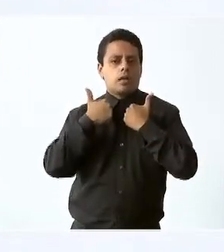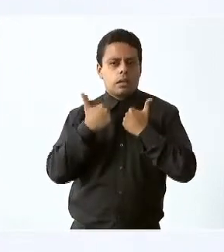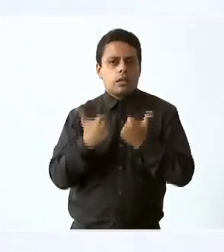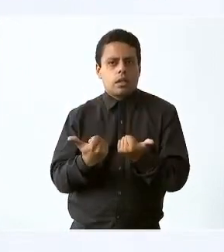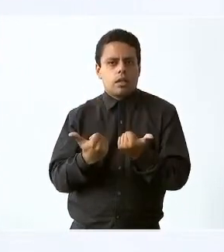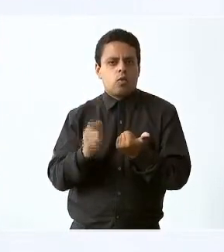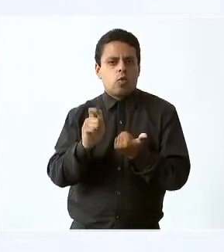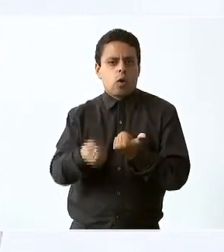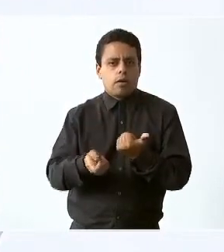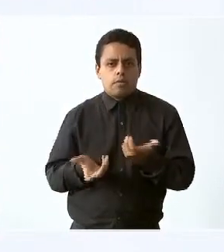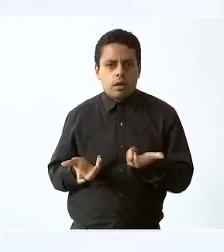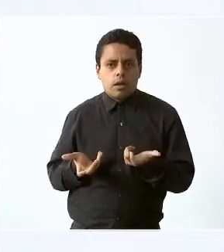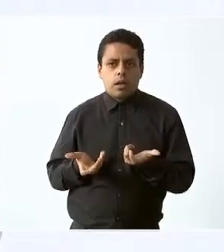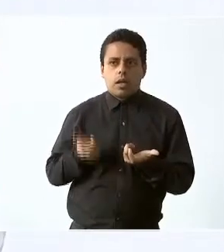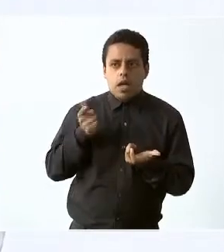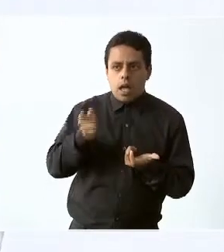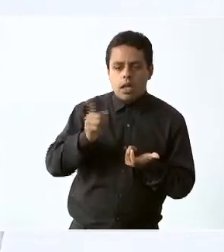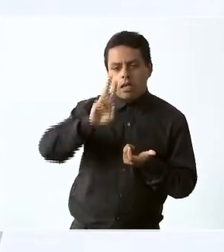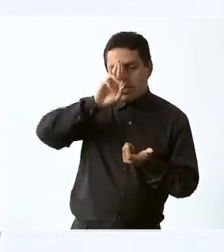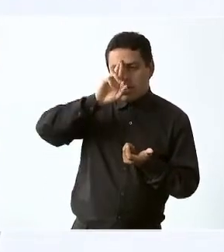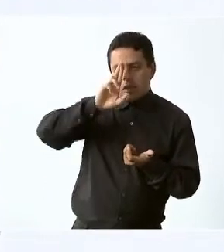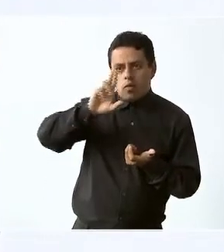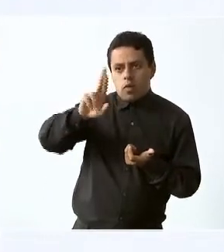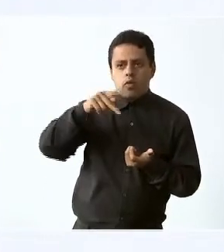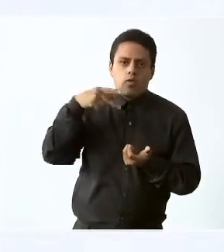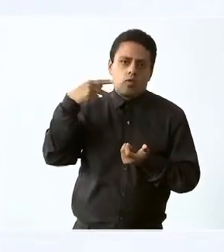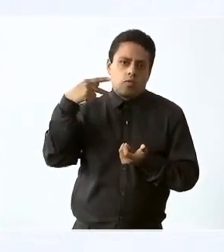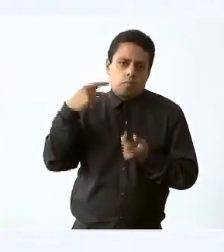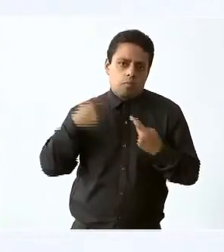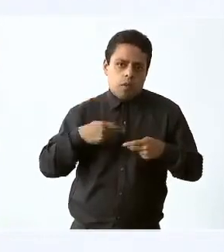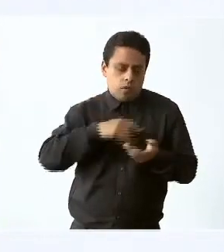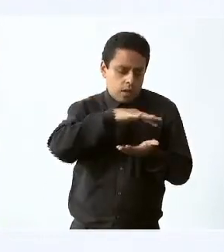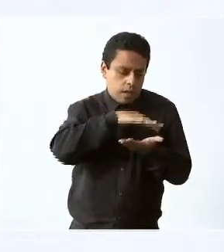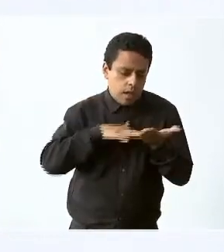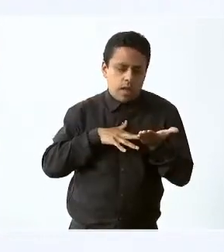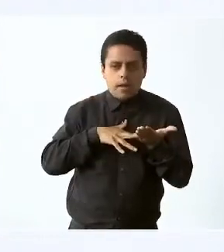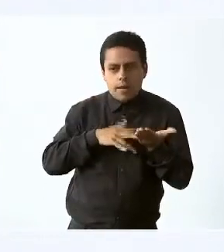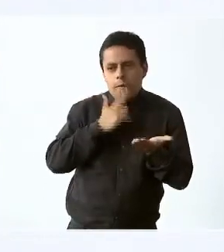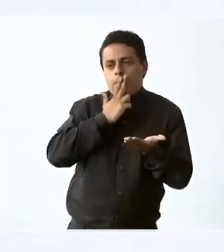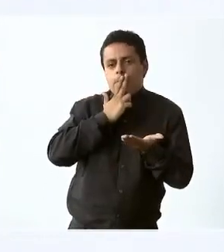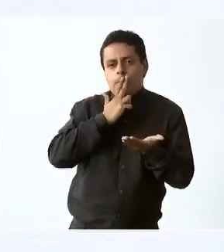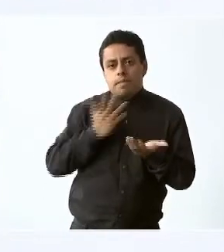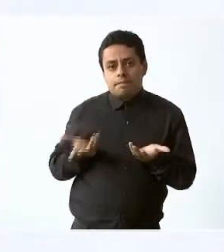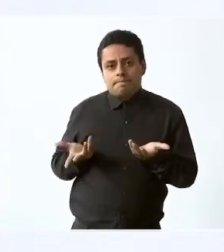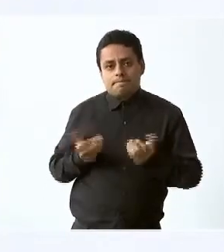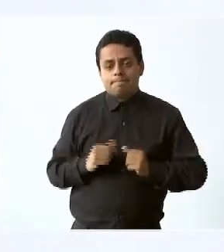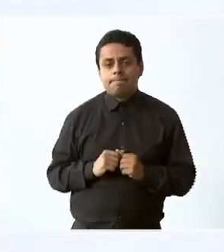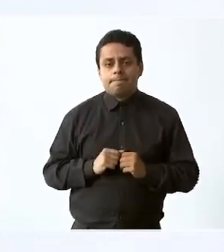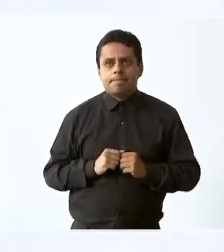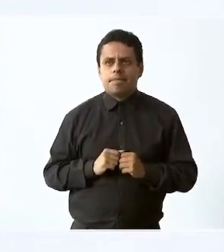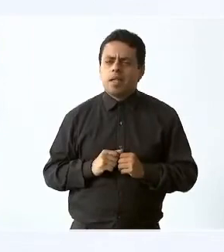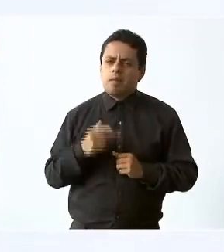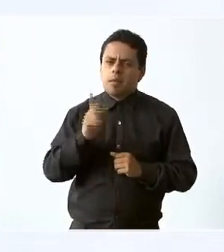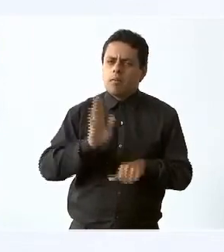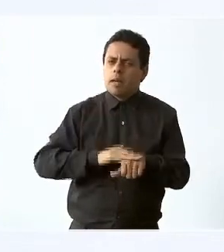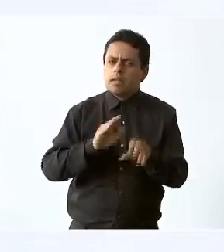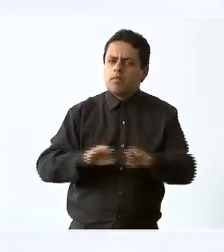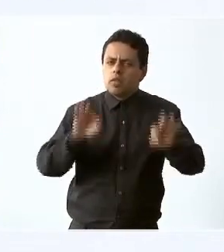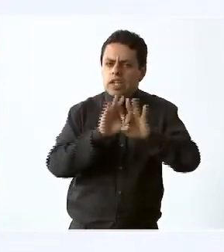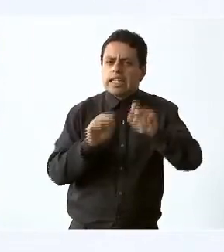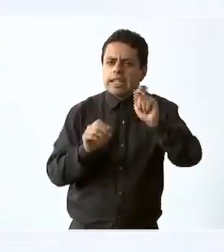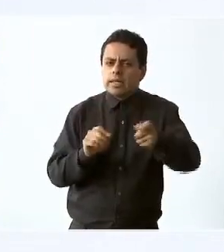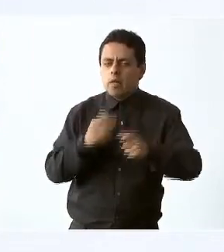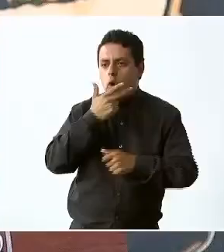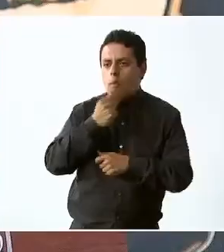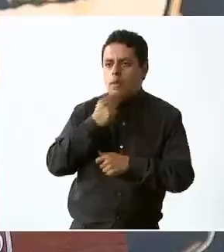como un amplio reconocimiento sentimental de sus lectores. Lo significativo es que en el caso de